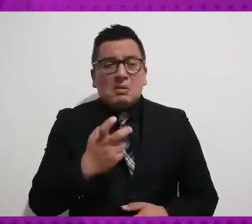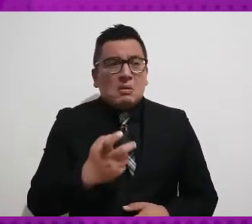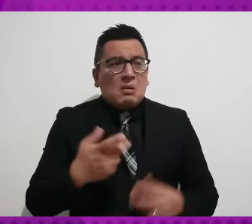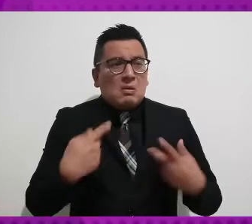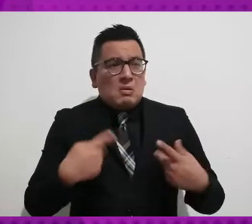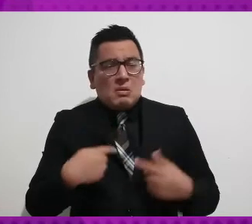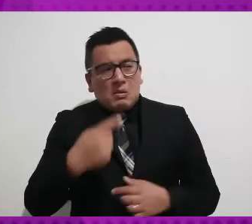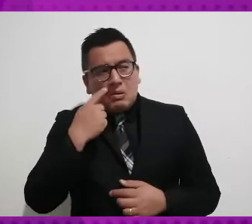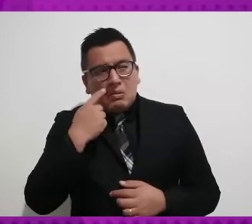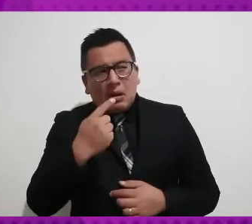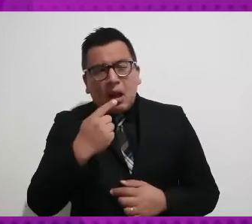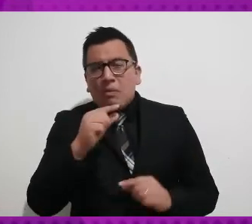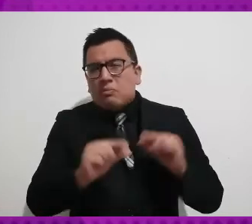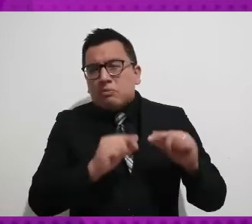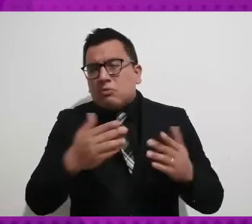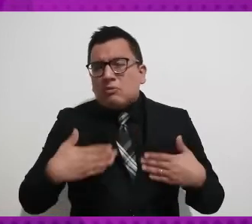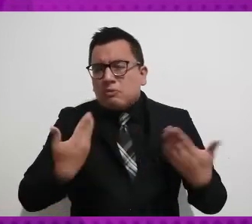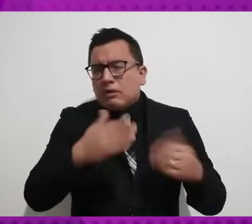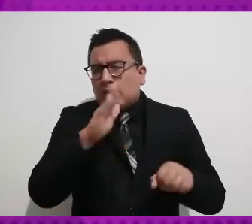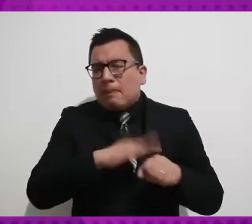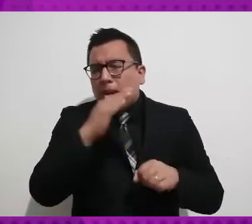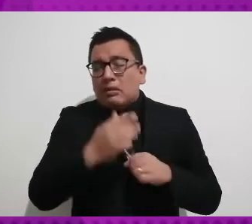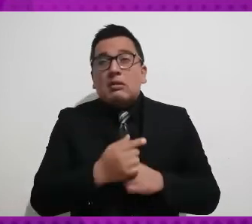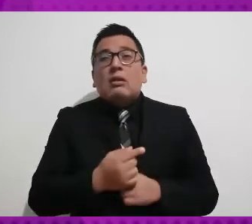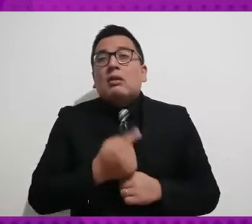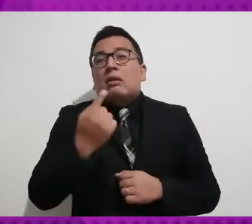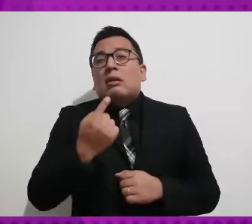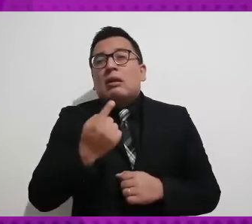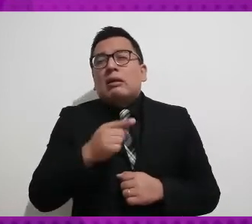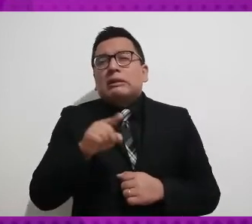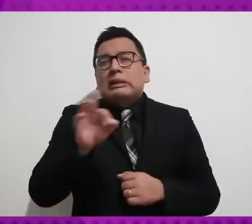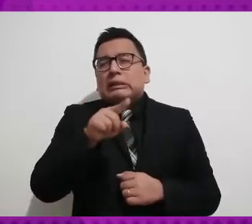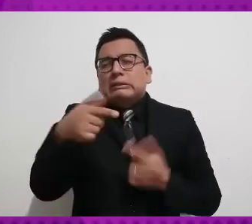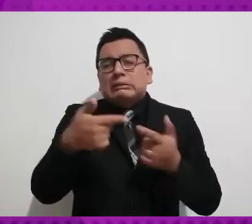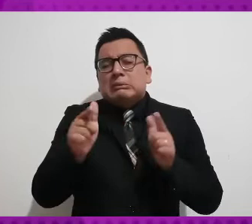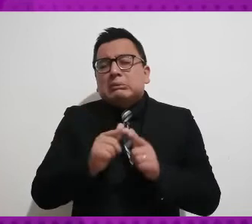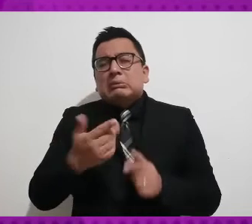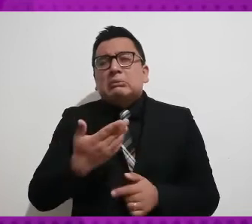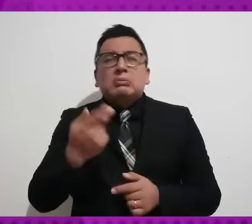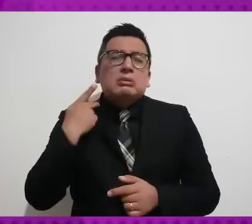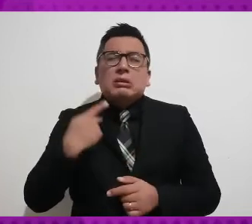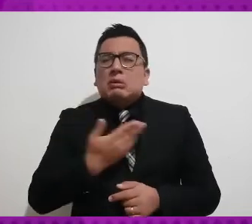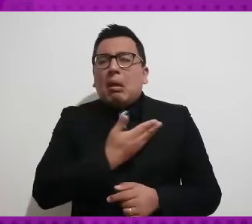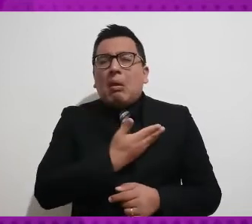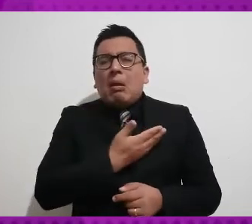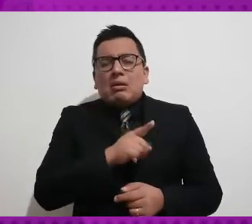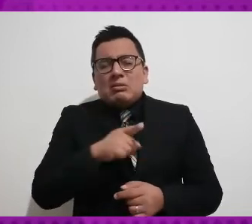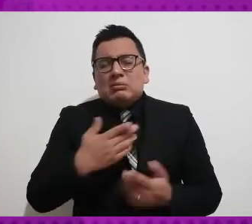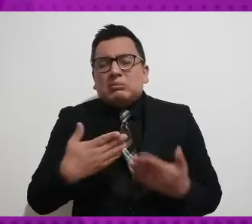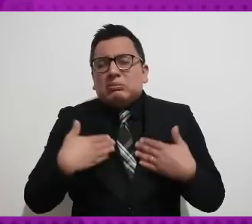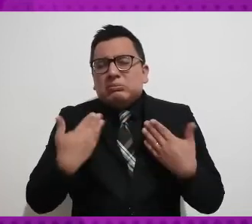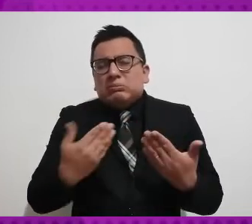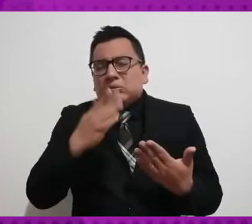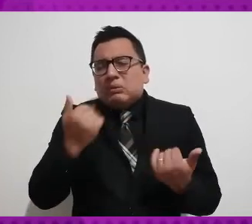la confianza de la ciudadanía que poco a poco ha ido perdiendo esta fe en los partidos políticos, en los propios candidatos y en los